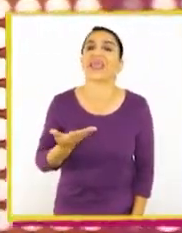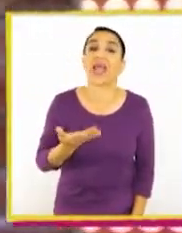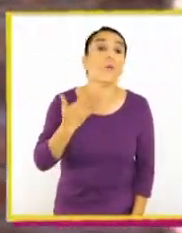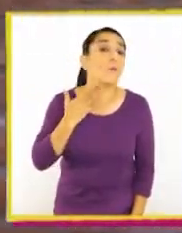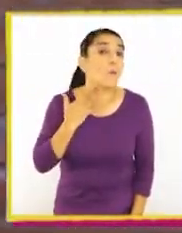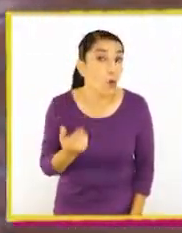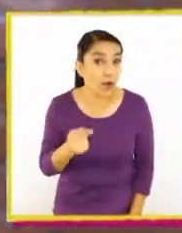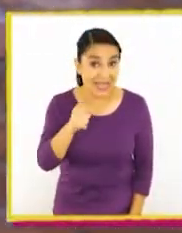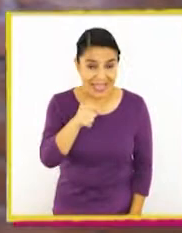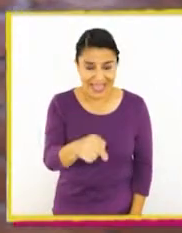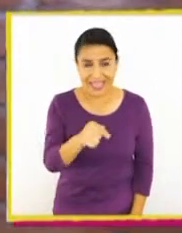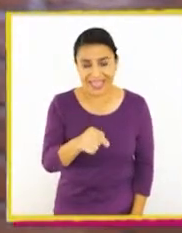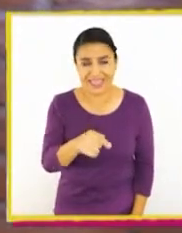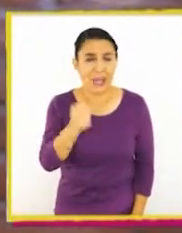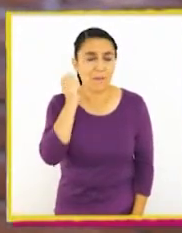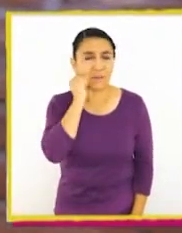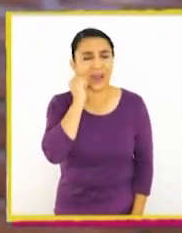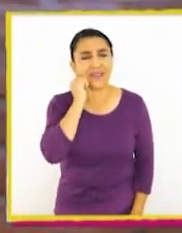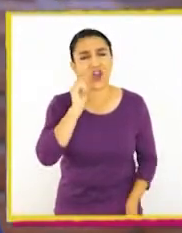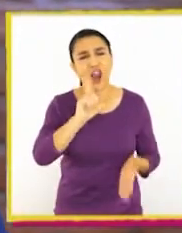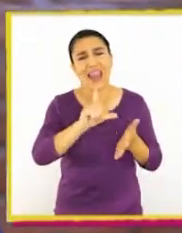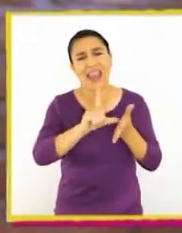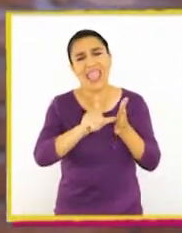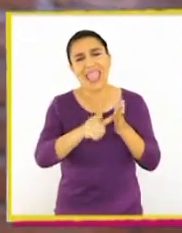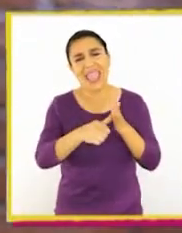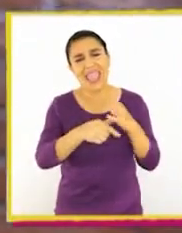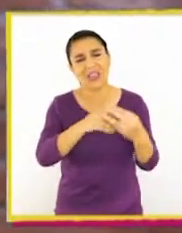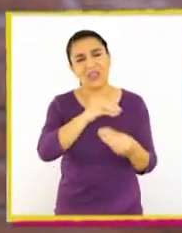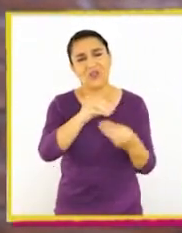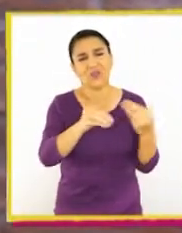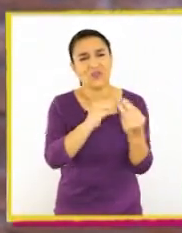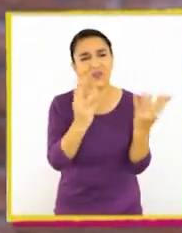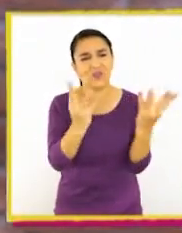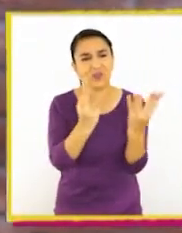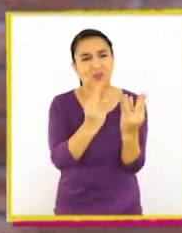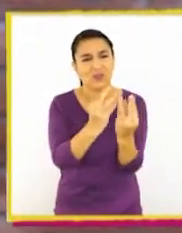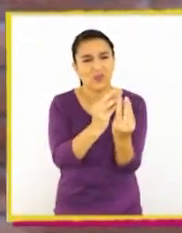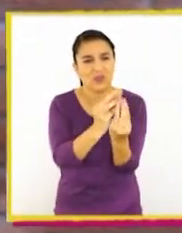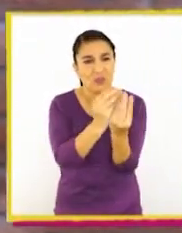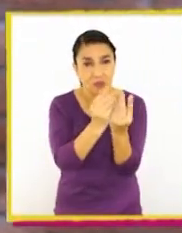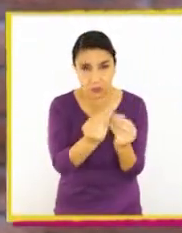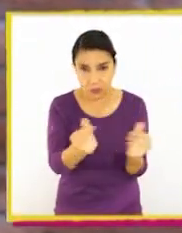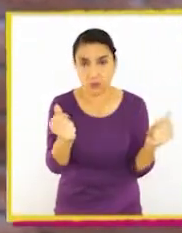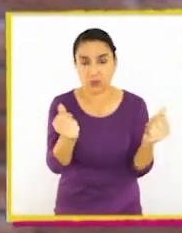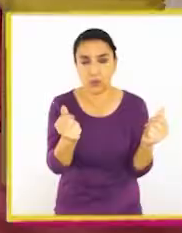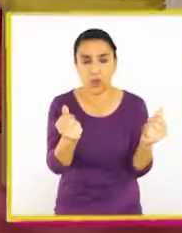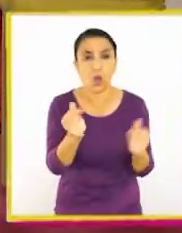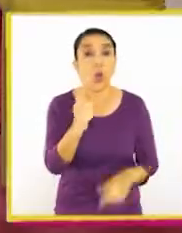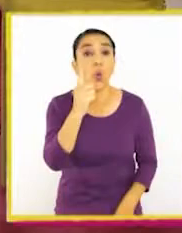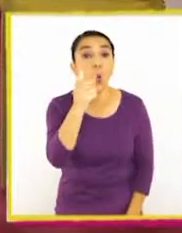Porque este demora mucho en degradarse y además lo ocupamos solo una